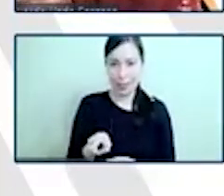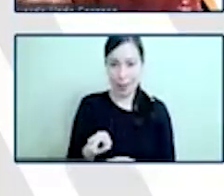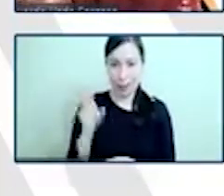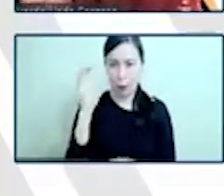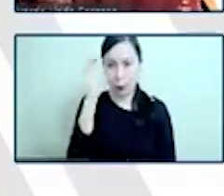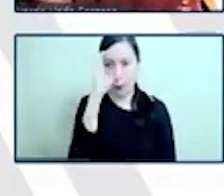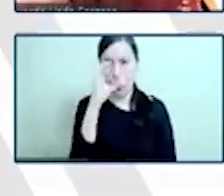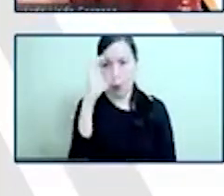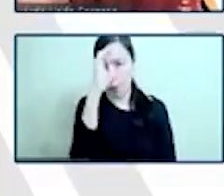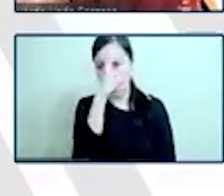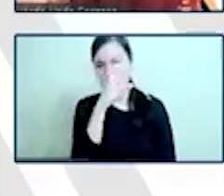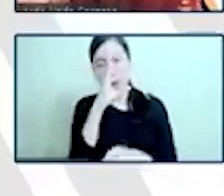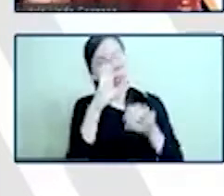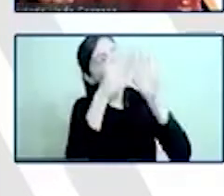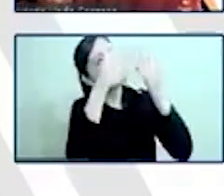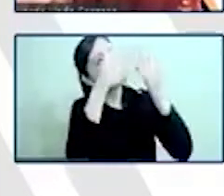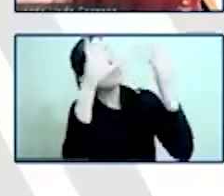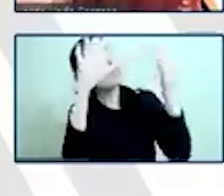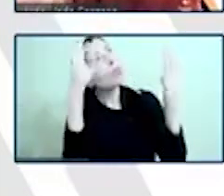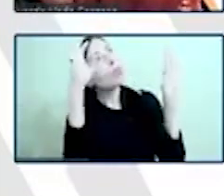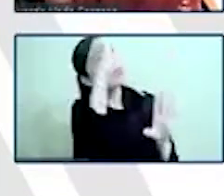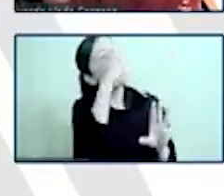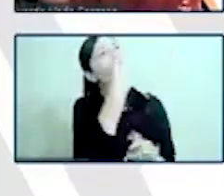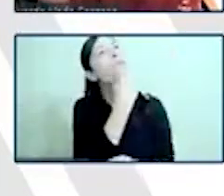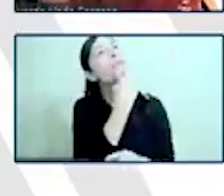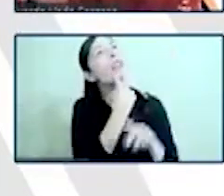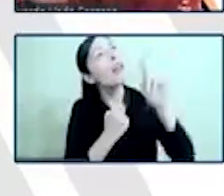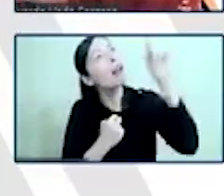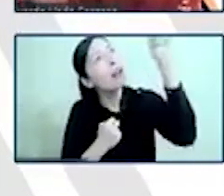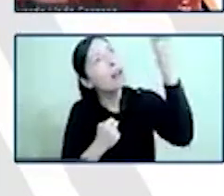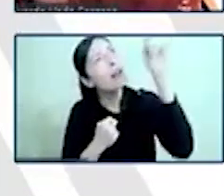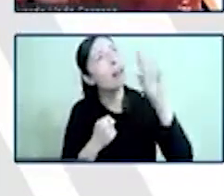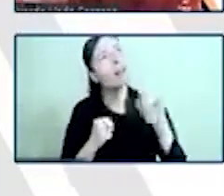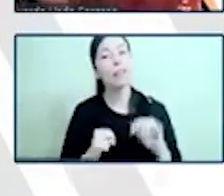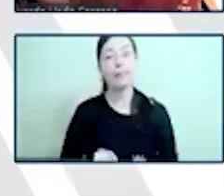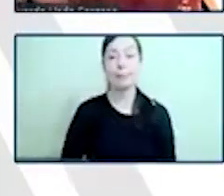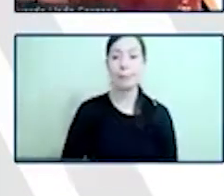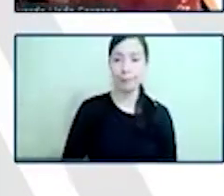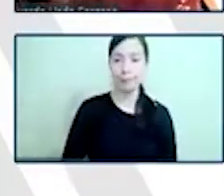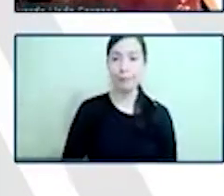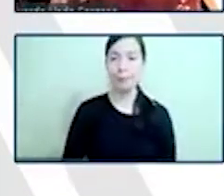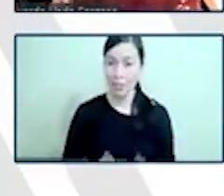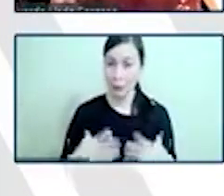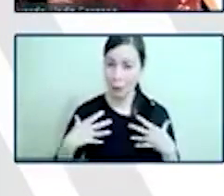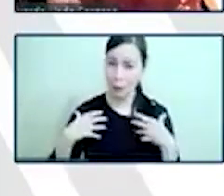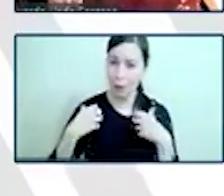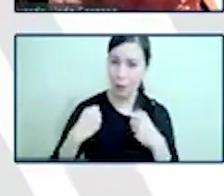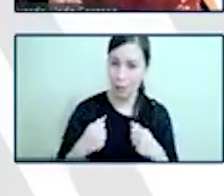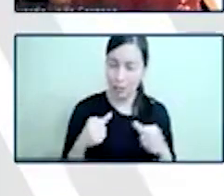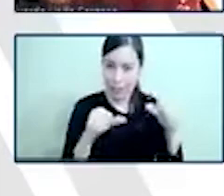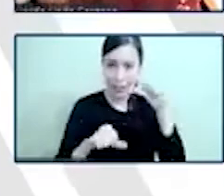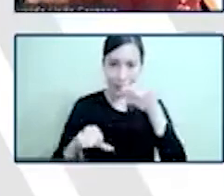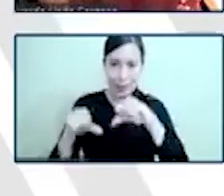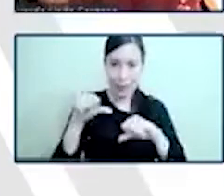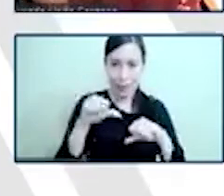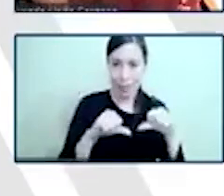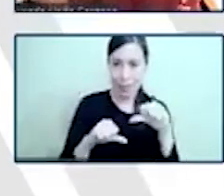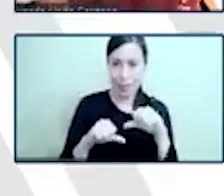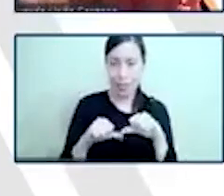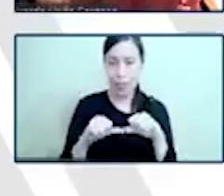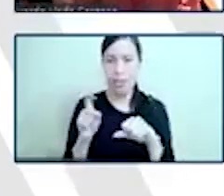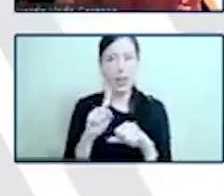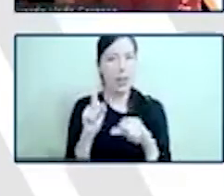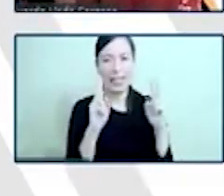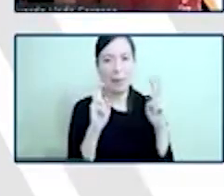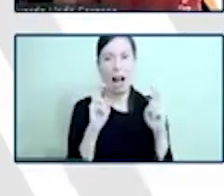búsqueda de vida extraterrestre. Eso era como parte de un esfuerzo científico, no confundir con la pseudociencia de los ovnis y